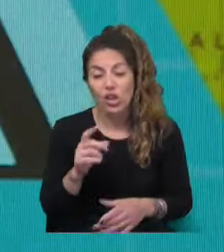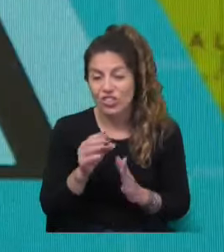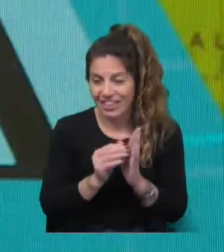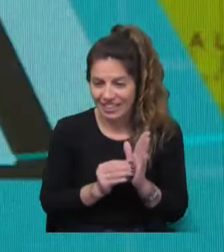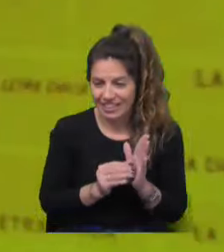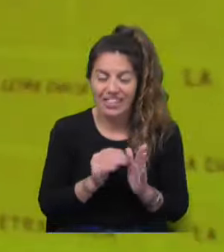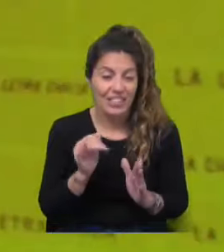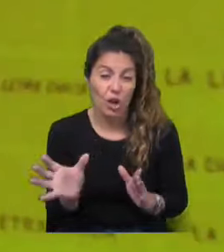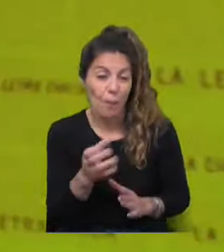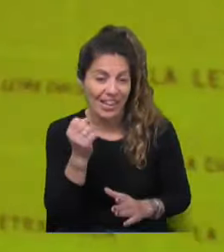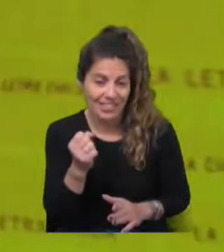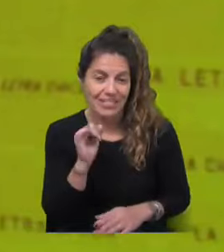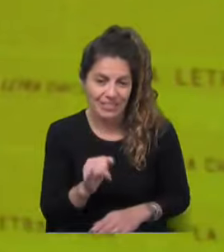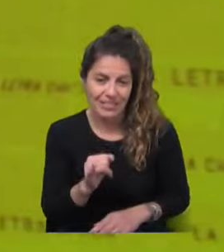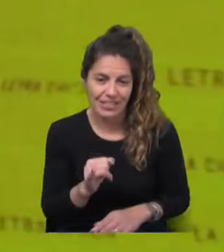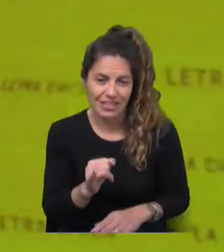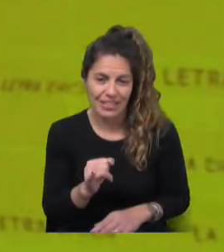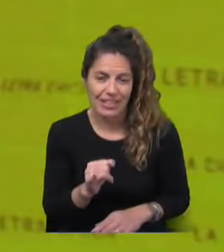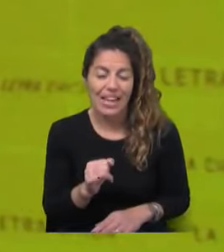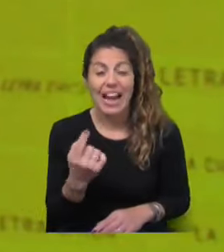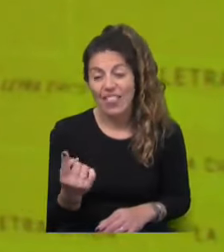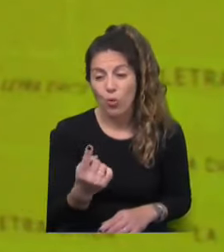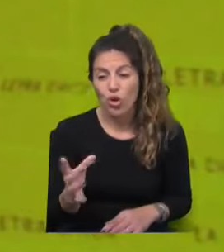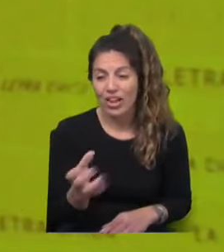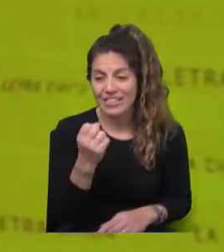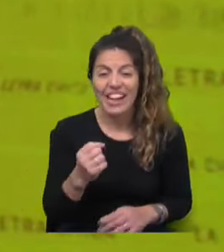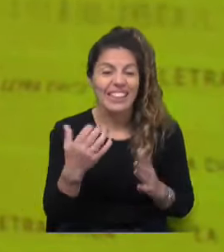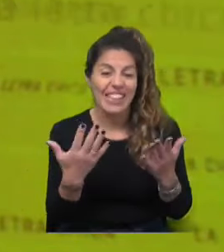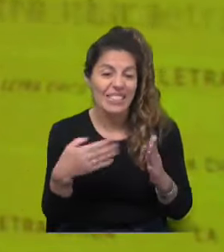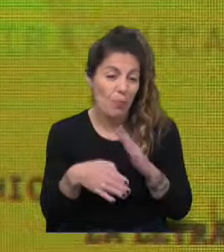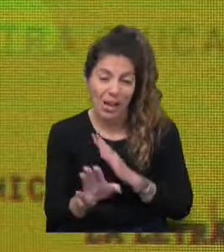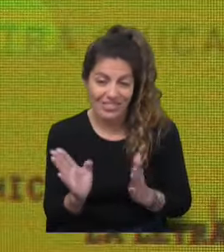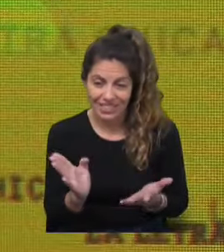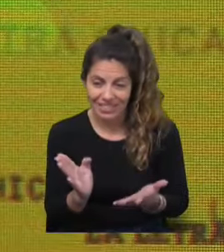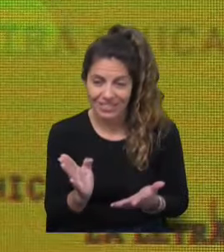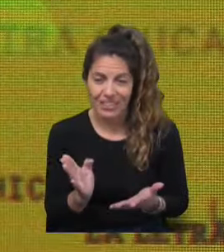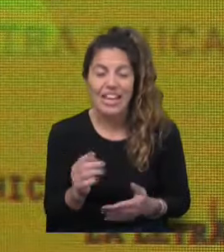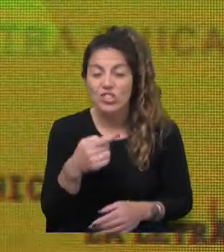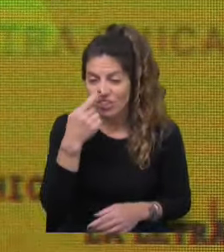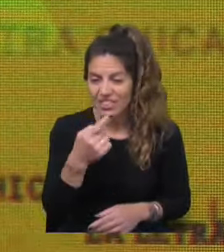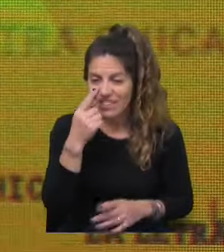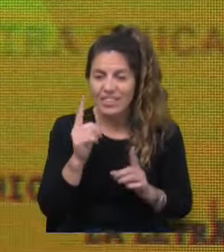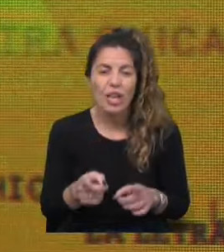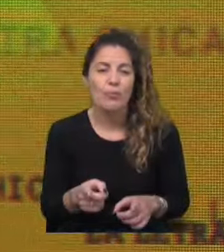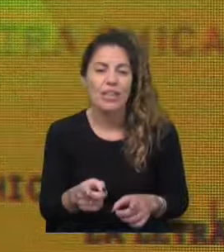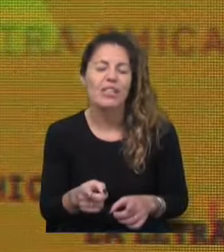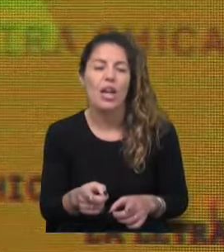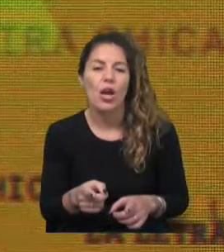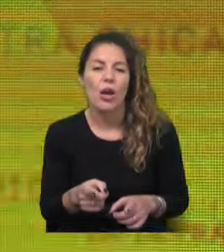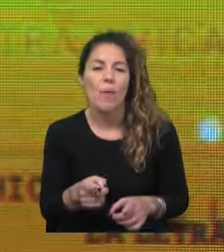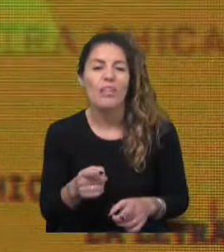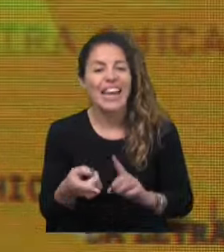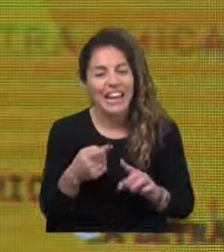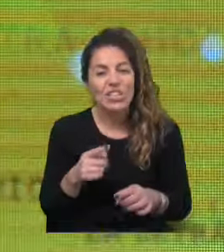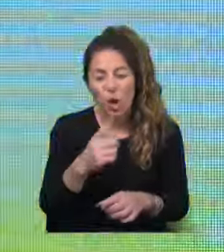registran. Bien, que decía Luca, de que cada uno que se agarra, 10 pasan. Pero esto también es interesante para mí, porque también tiene que ver con el